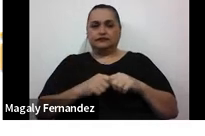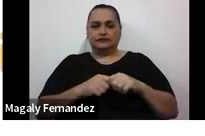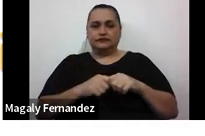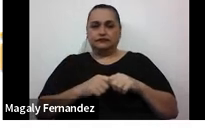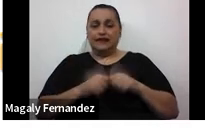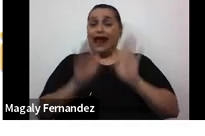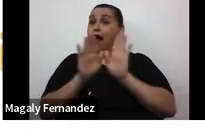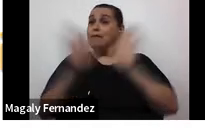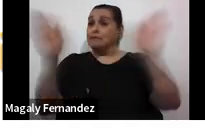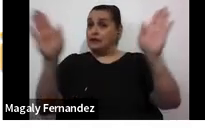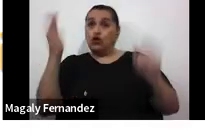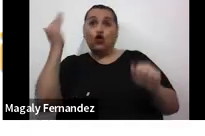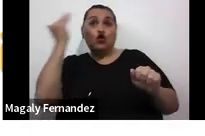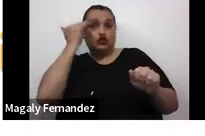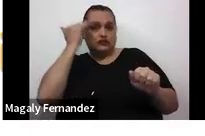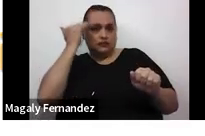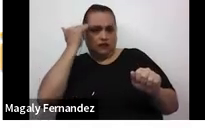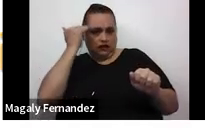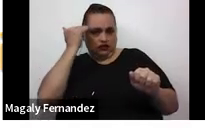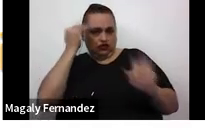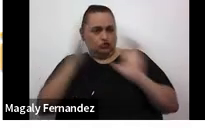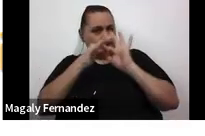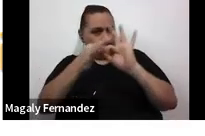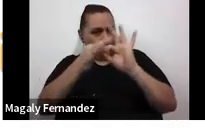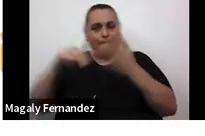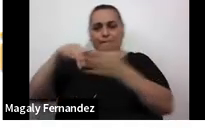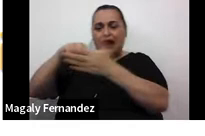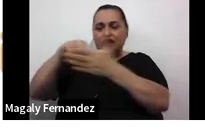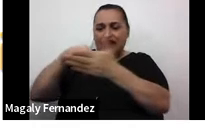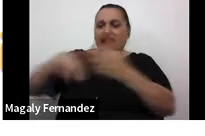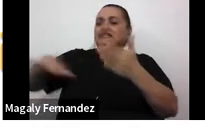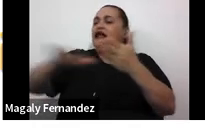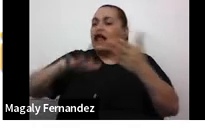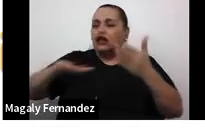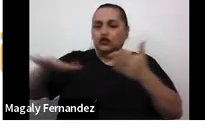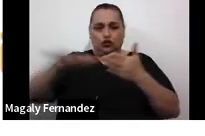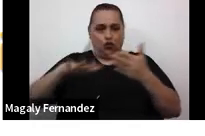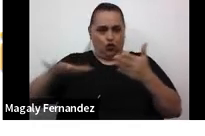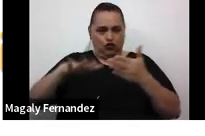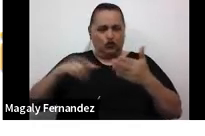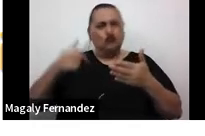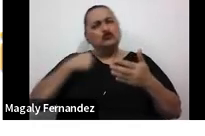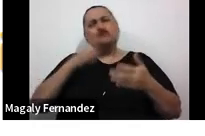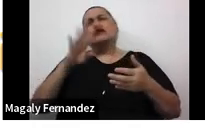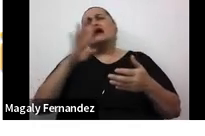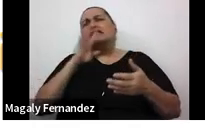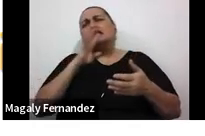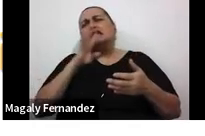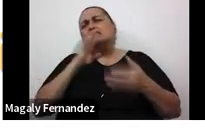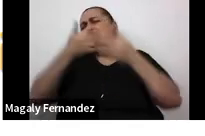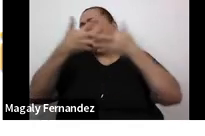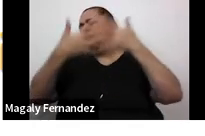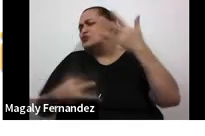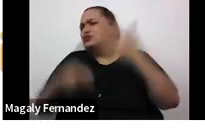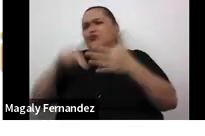ampliar por supuesto el conocimiento acerca de las barreras del entorno le hemos entrado tanto a las limitaciones verdad